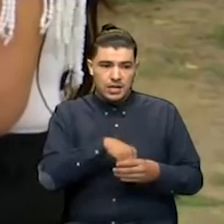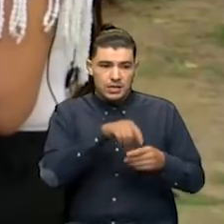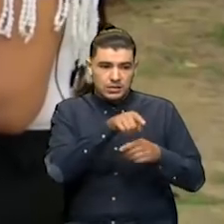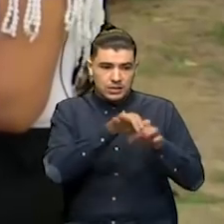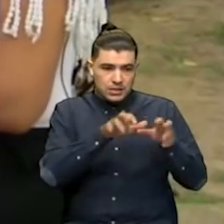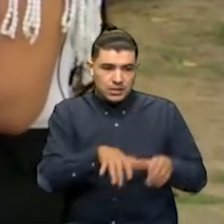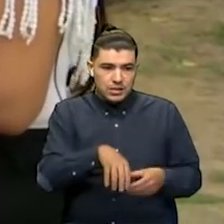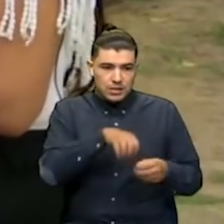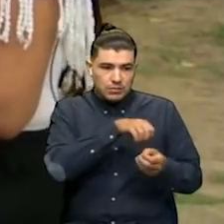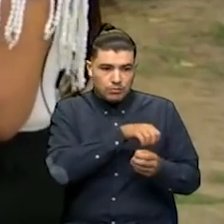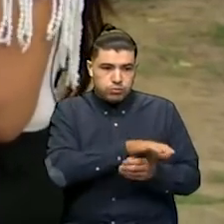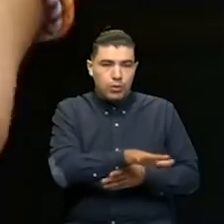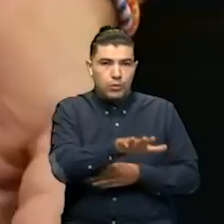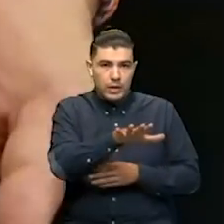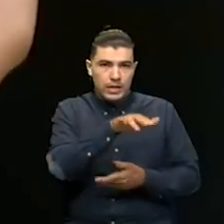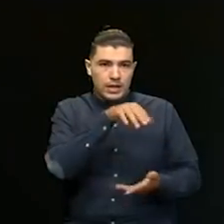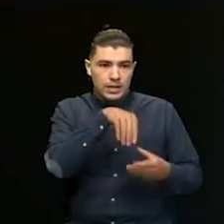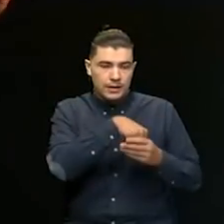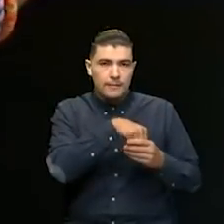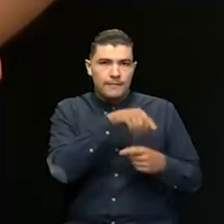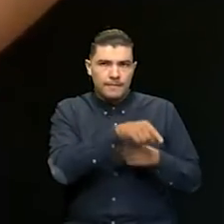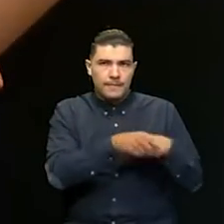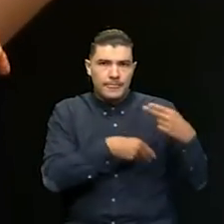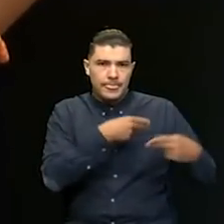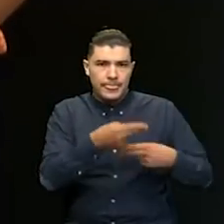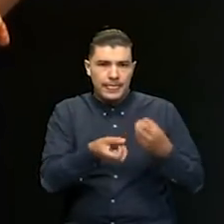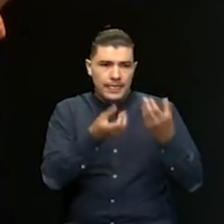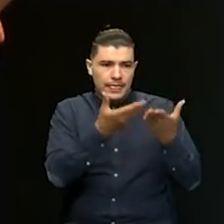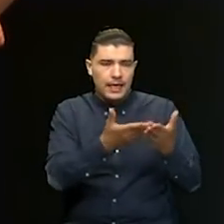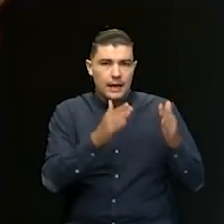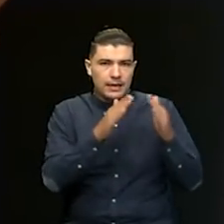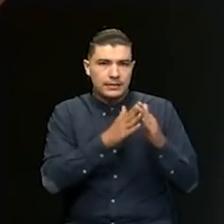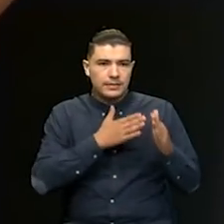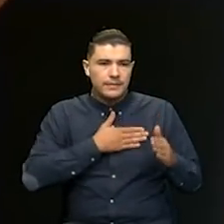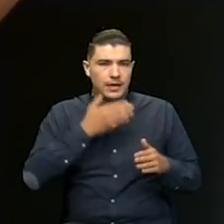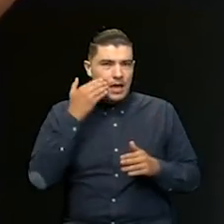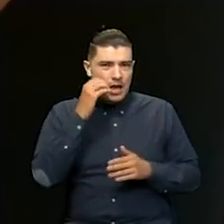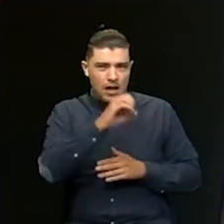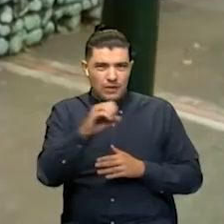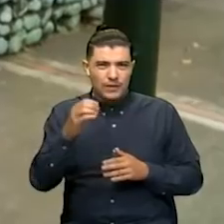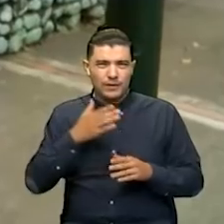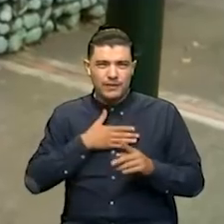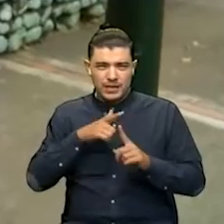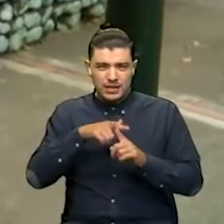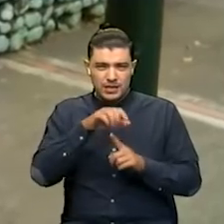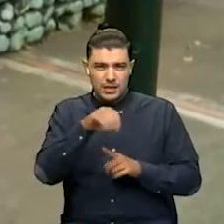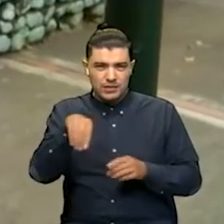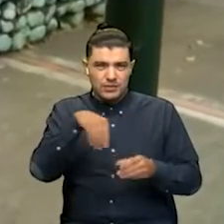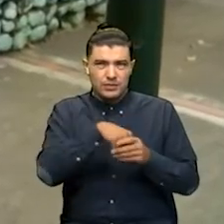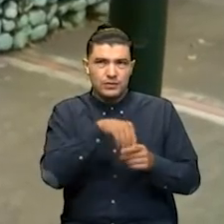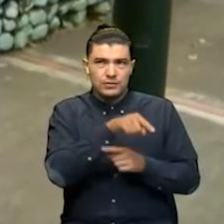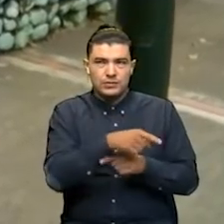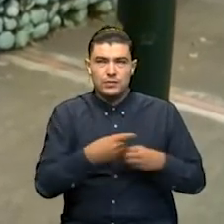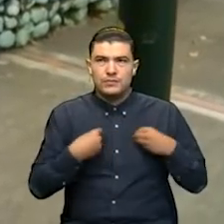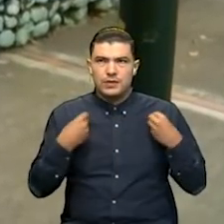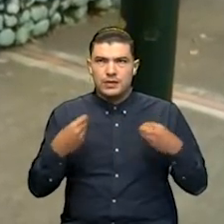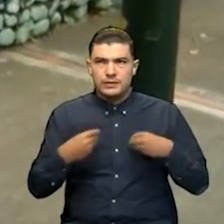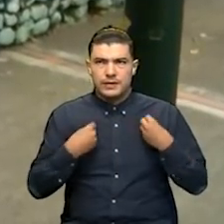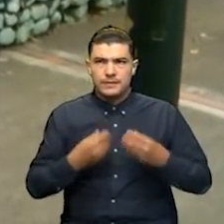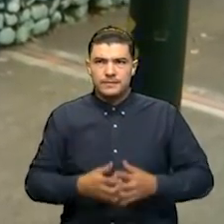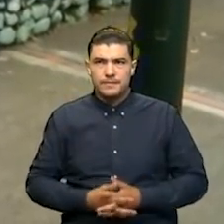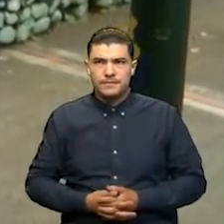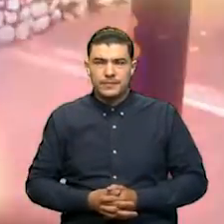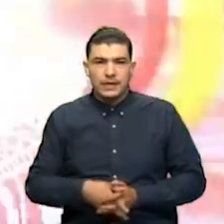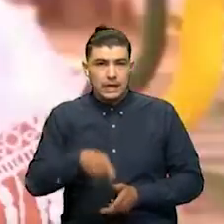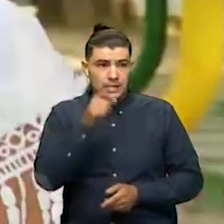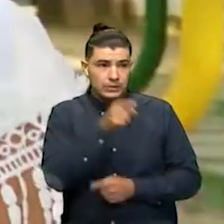en proceso de la vivienda de mi abuelo donde mi tío está en estos momentos viviendo,